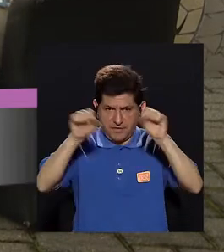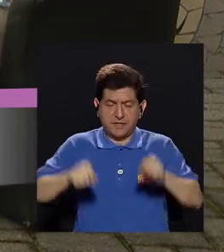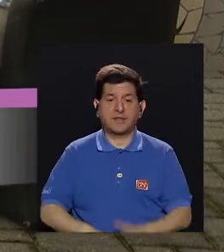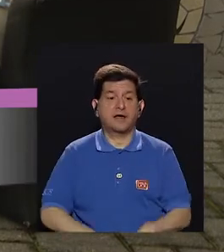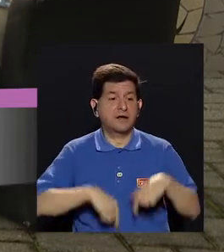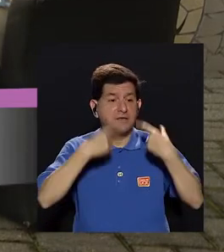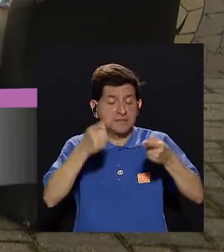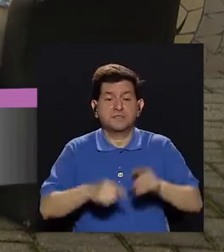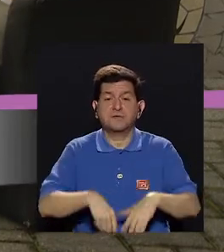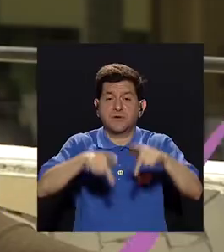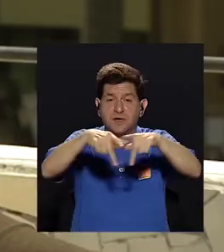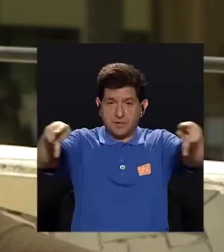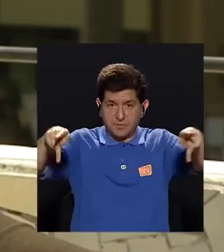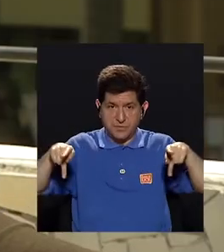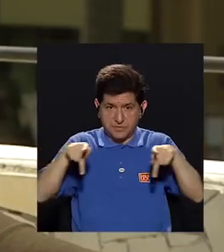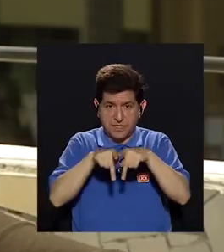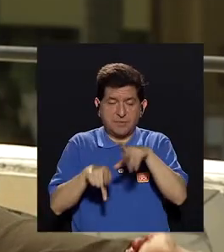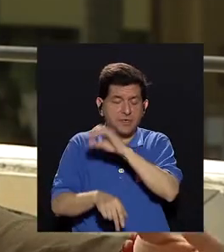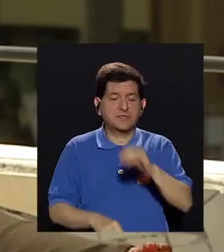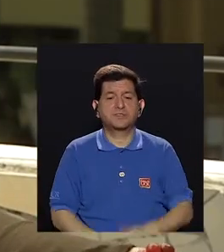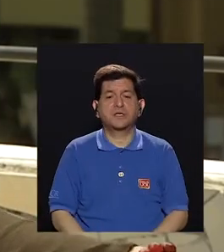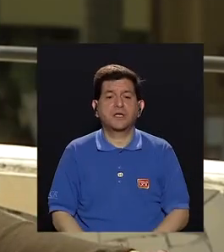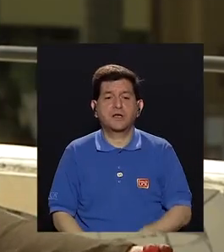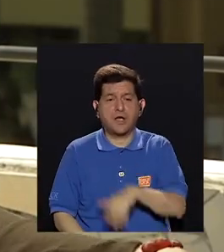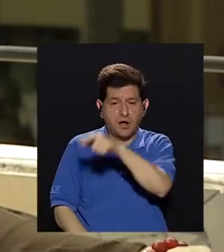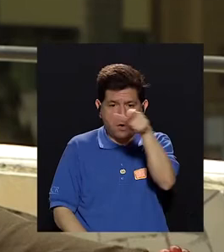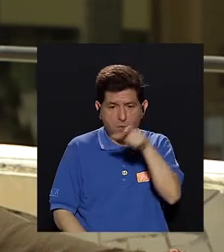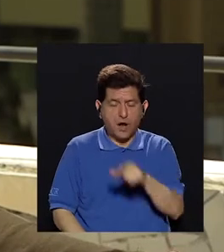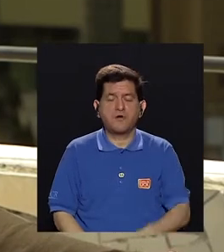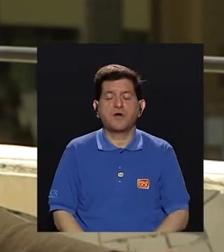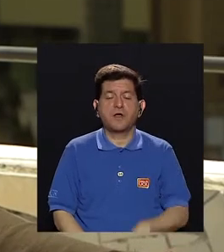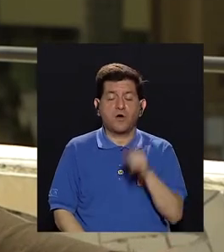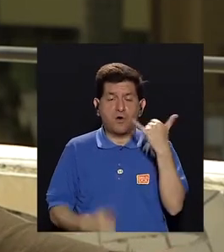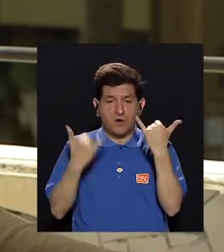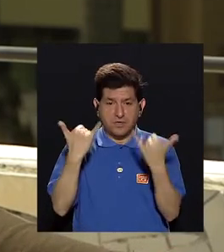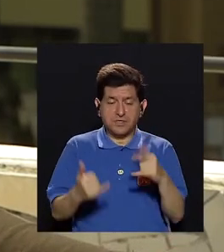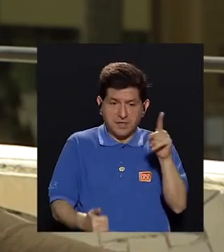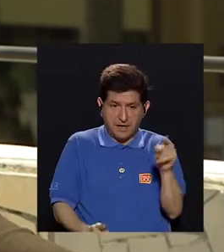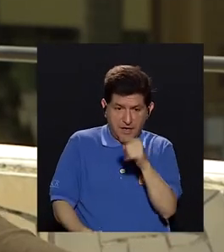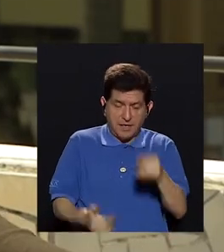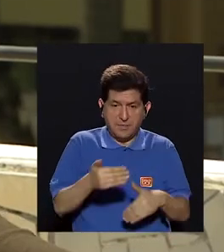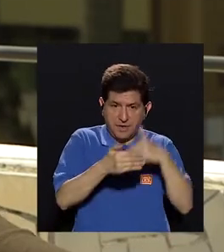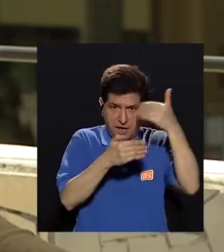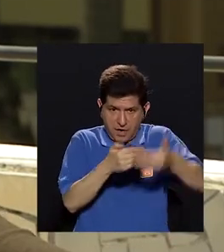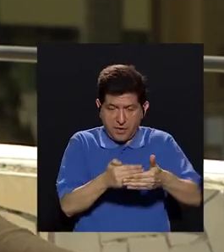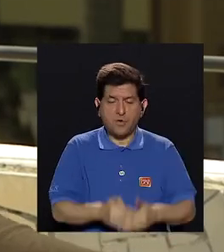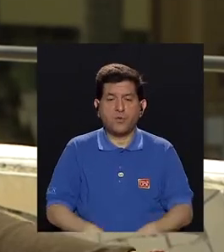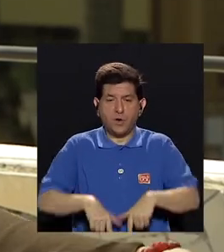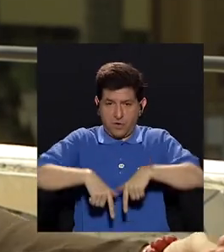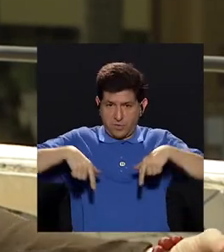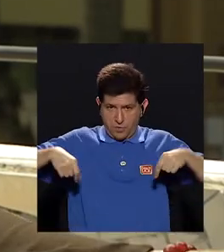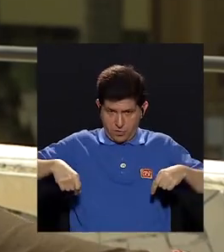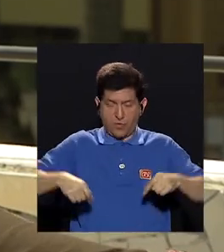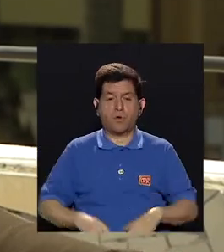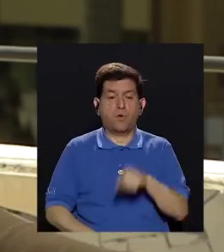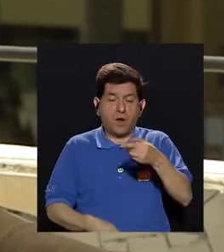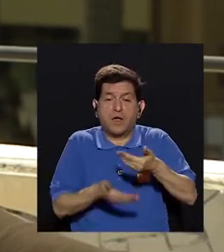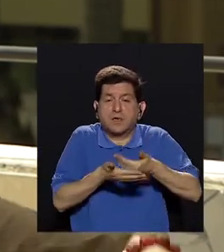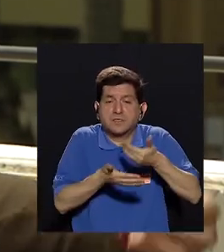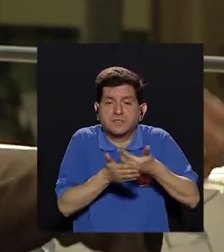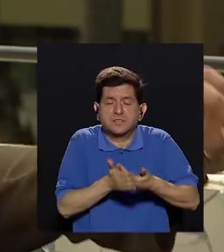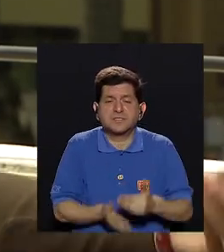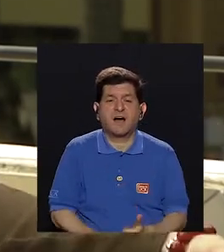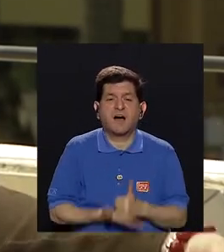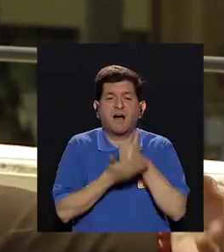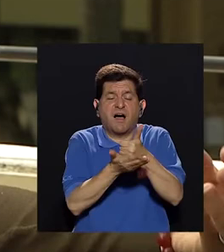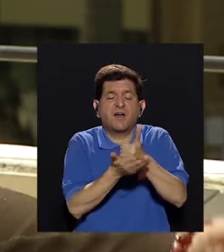mojado y ponerse ropa seca, porque esa humedad también favorece las infecciones urinarias. Y si ya la persona tiene fiebre,